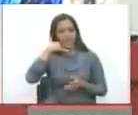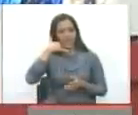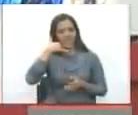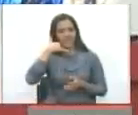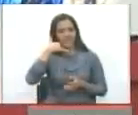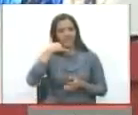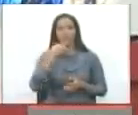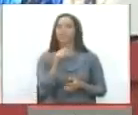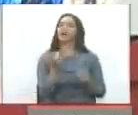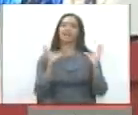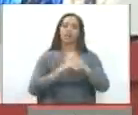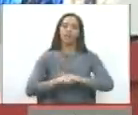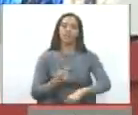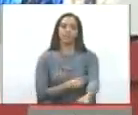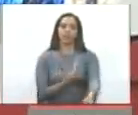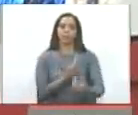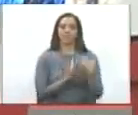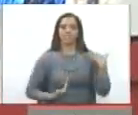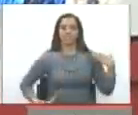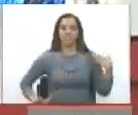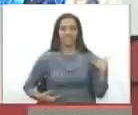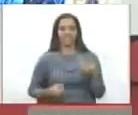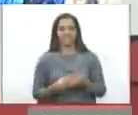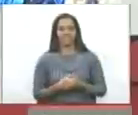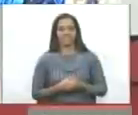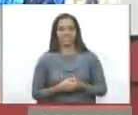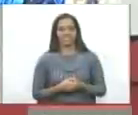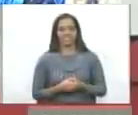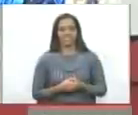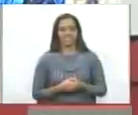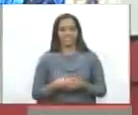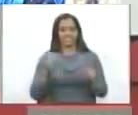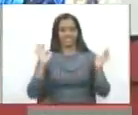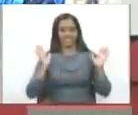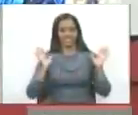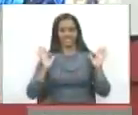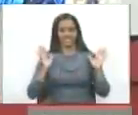Buenas noches, hermano presidente. ¡Gong, chong, chong!